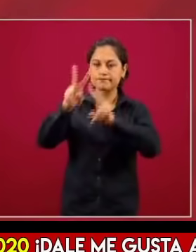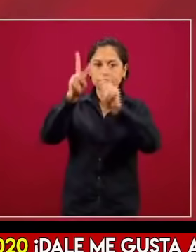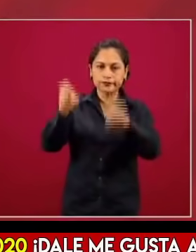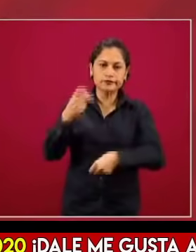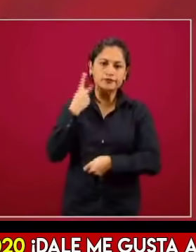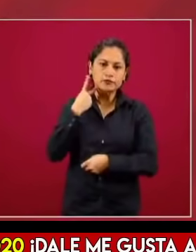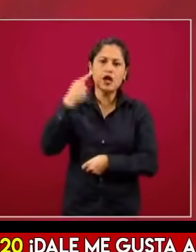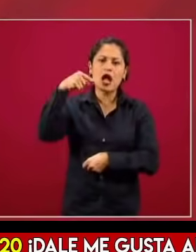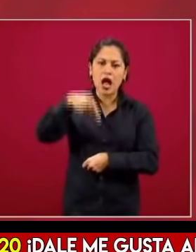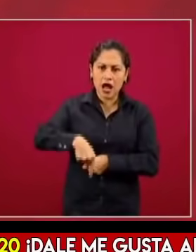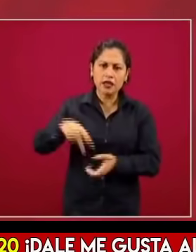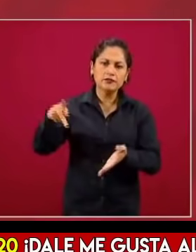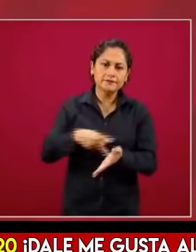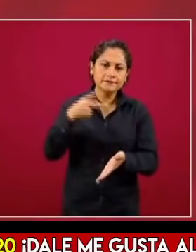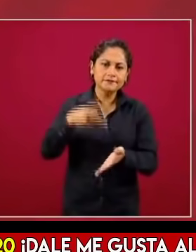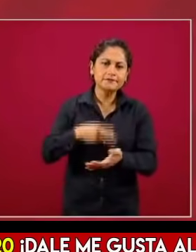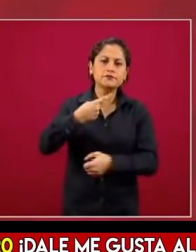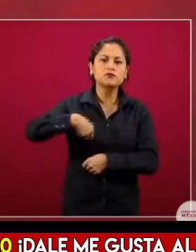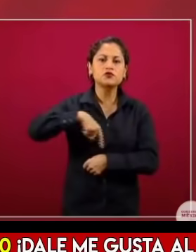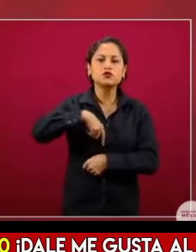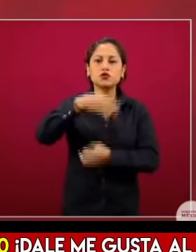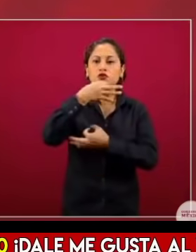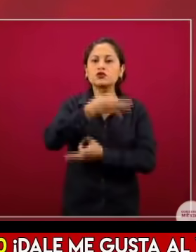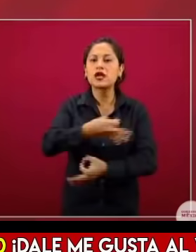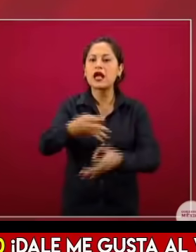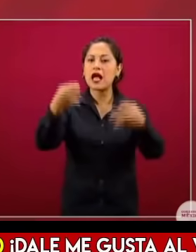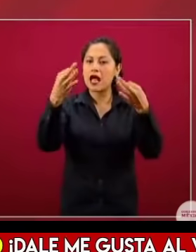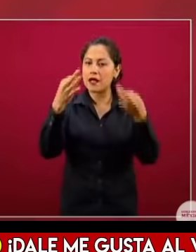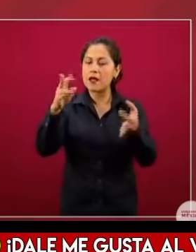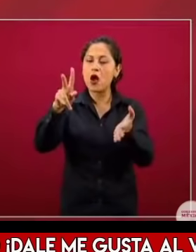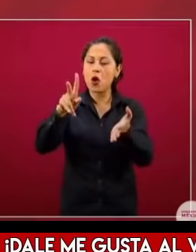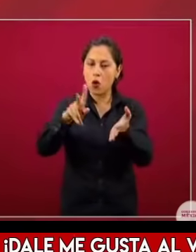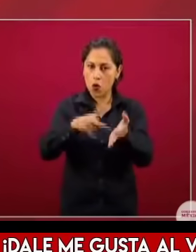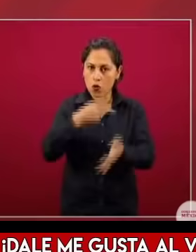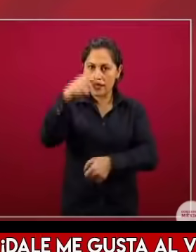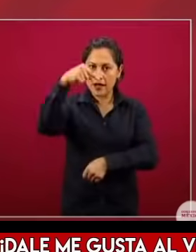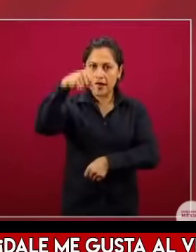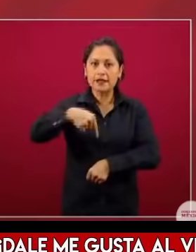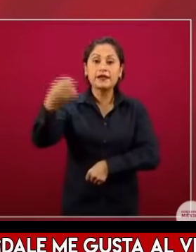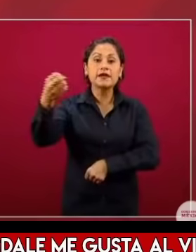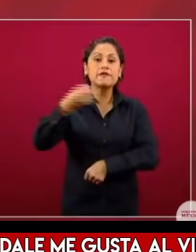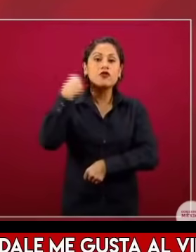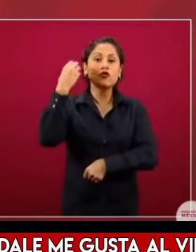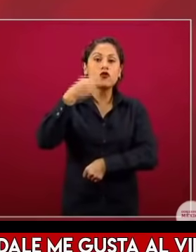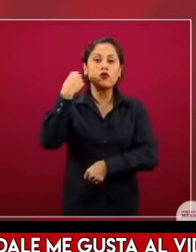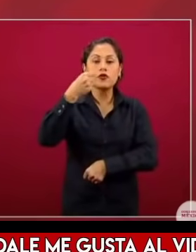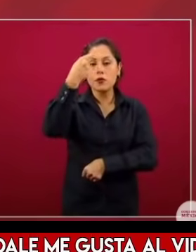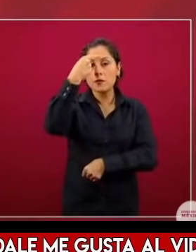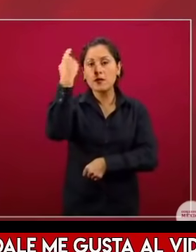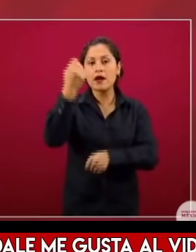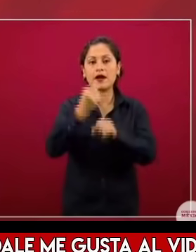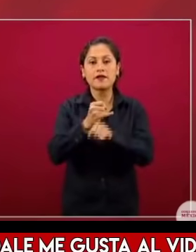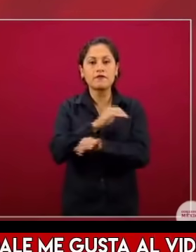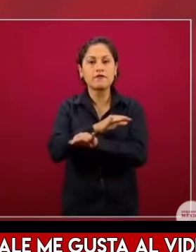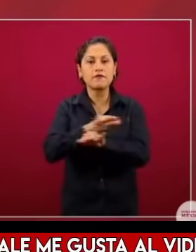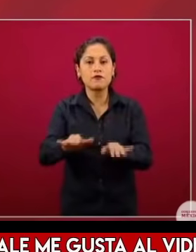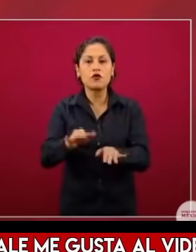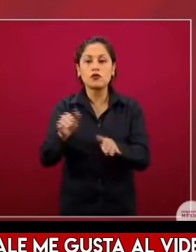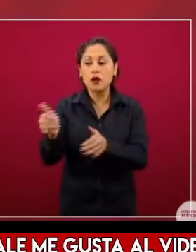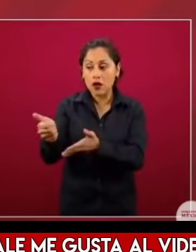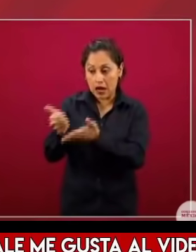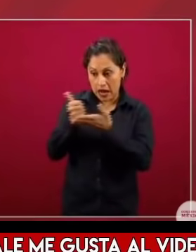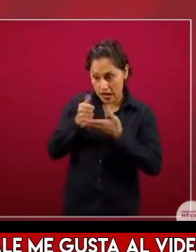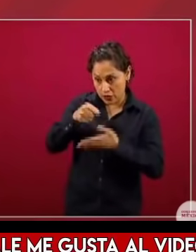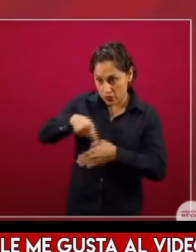otra vez lo volvemos a decir este es un foro técnico este es un espacio para compartir información hacia la sociedad a través de ustedes y de